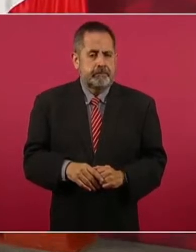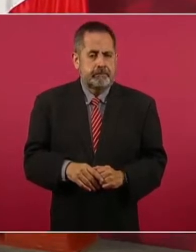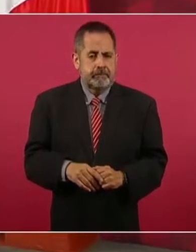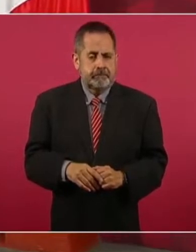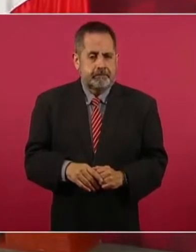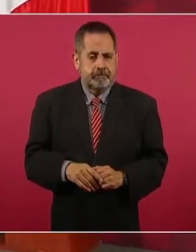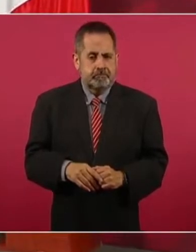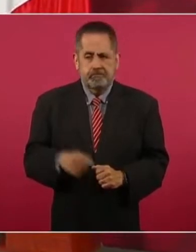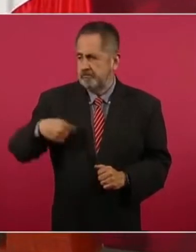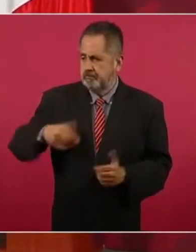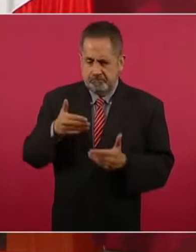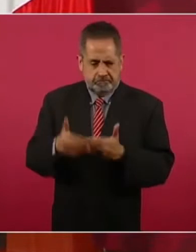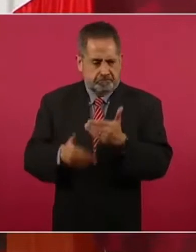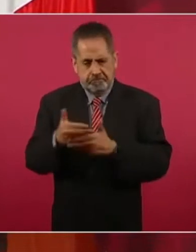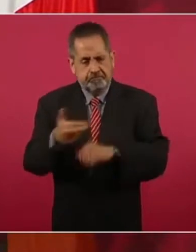Estamos avanzando